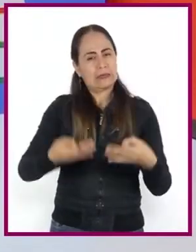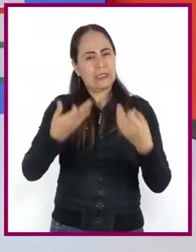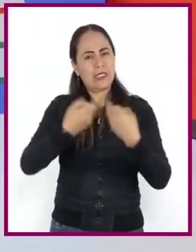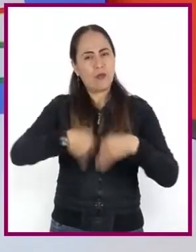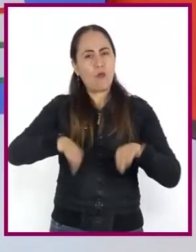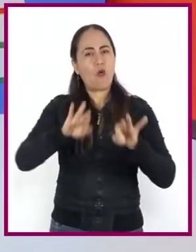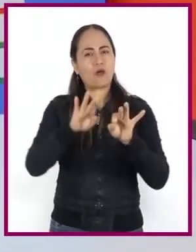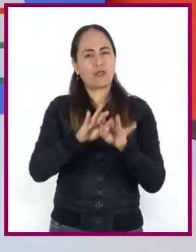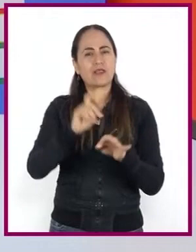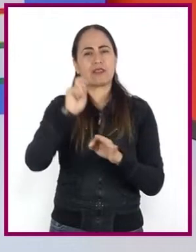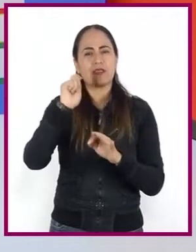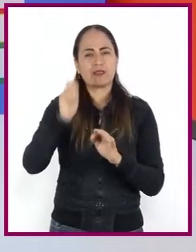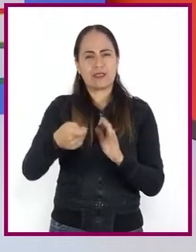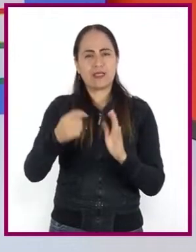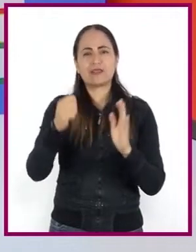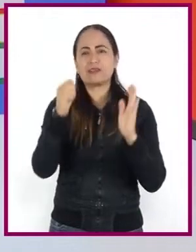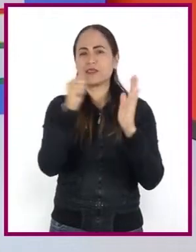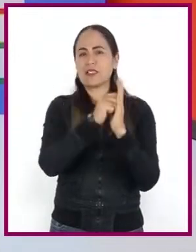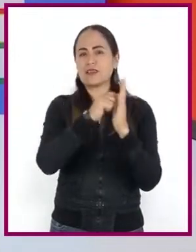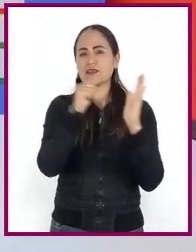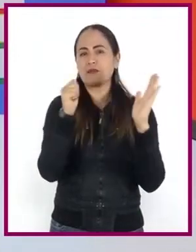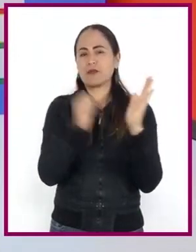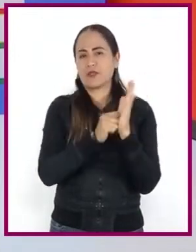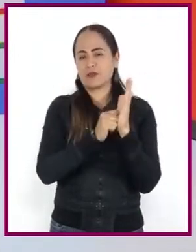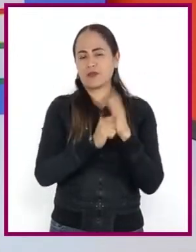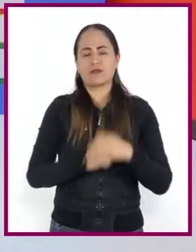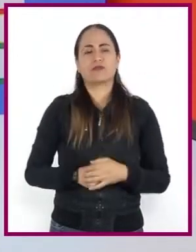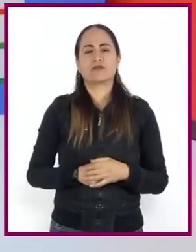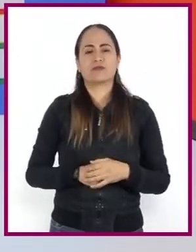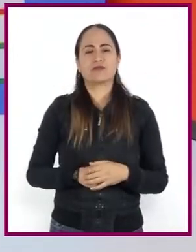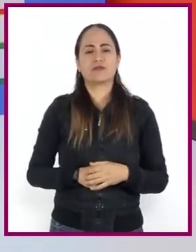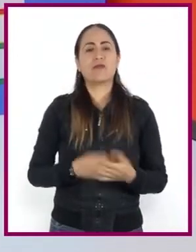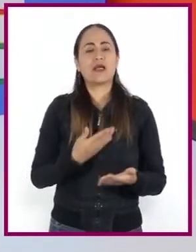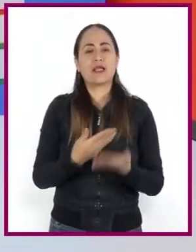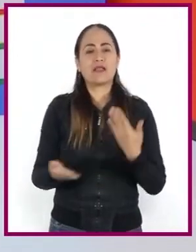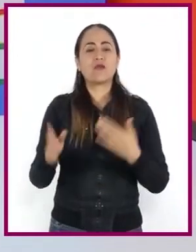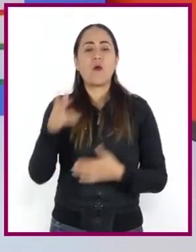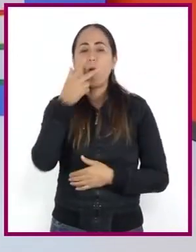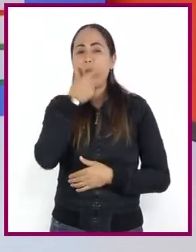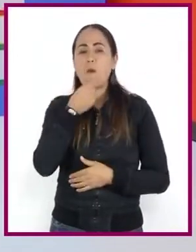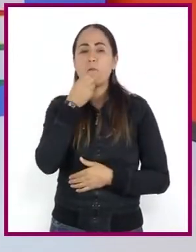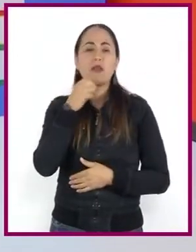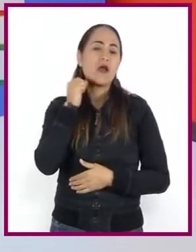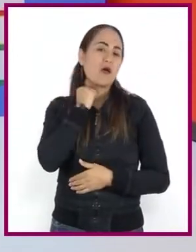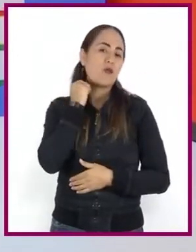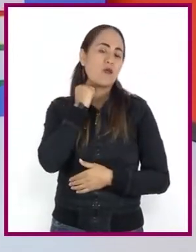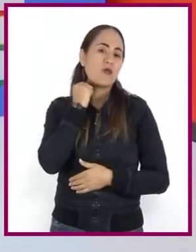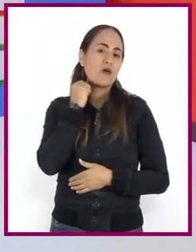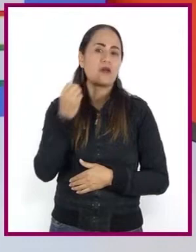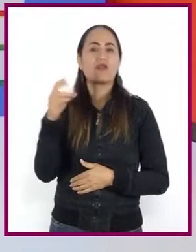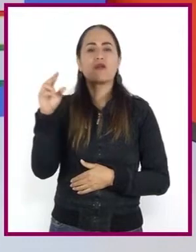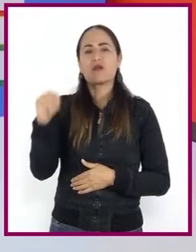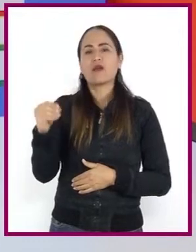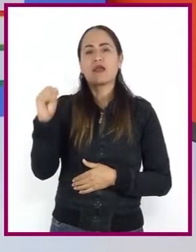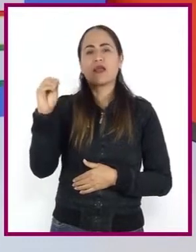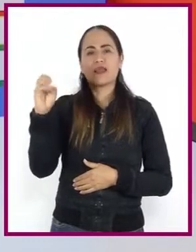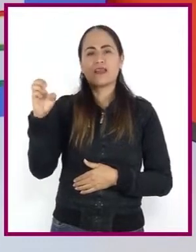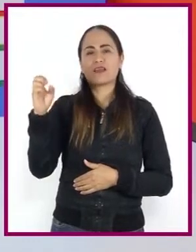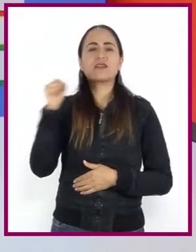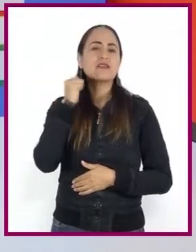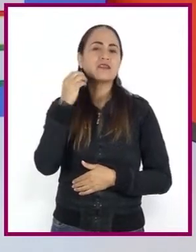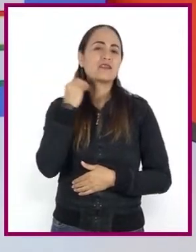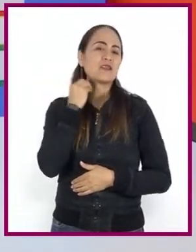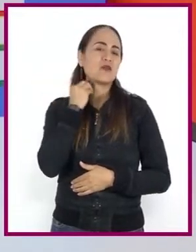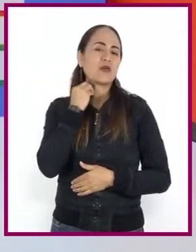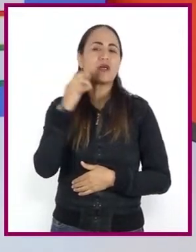el testamento. Y para ello hemos invitado al abogado Enrique Aguilar Páez, que nos dirá cuáles son